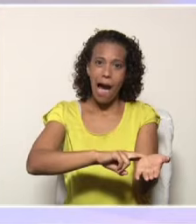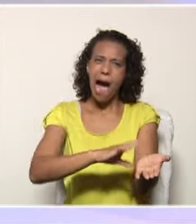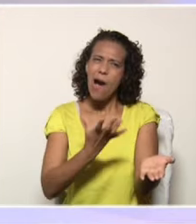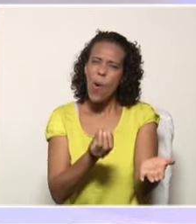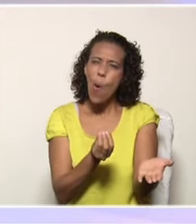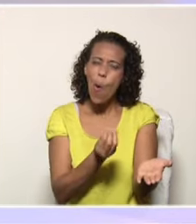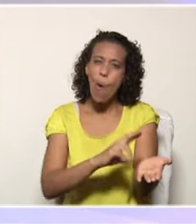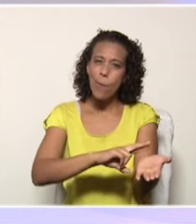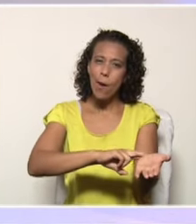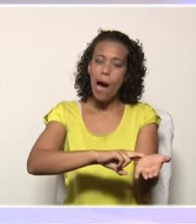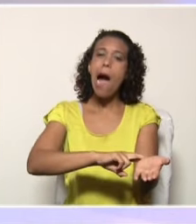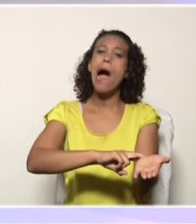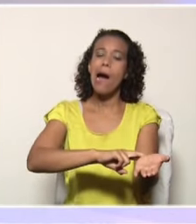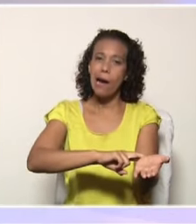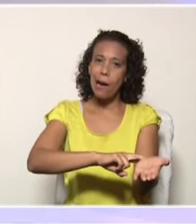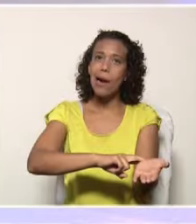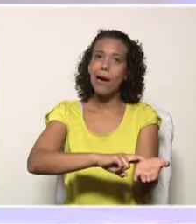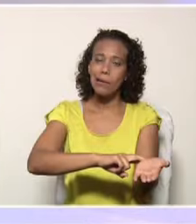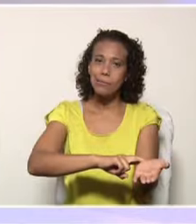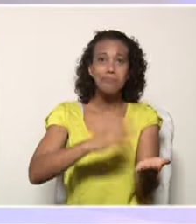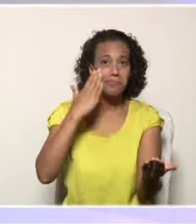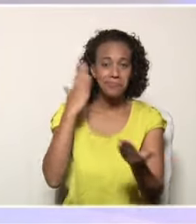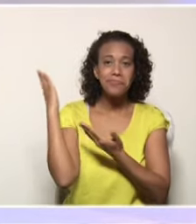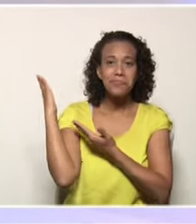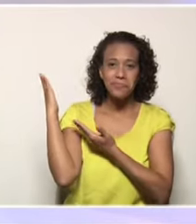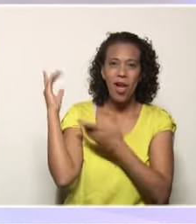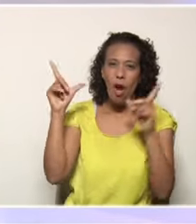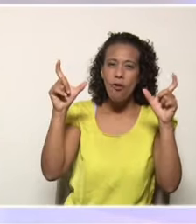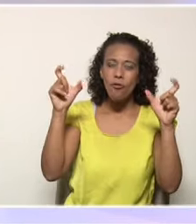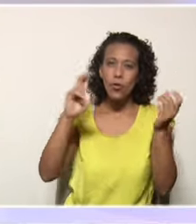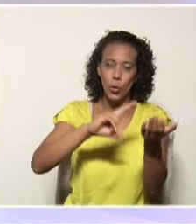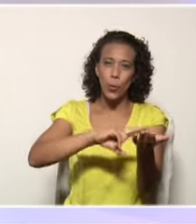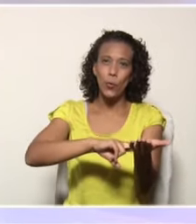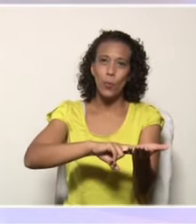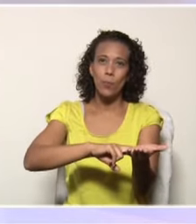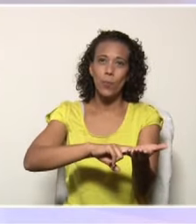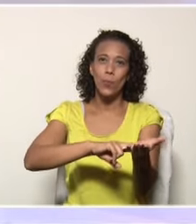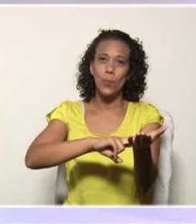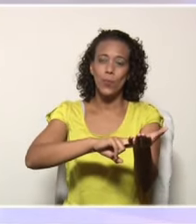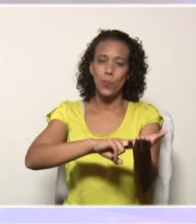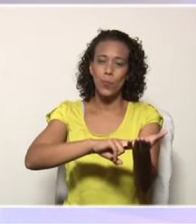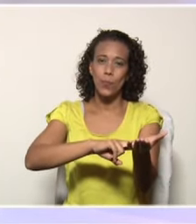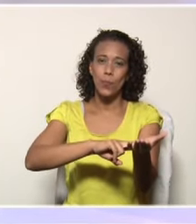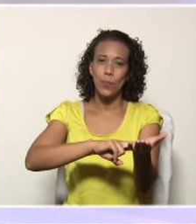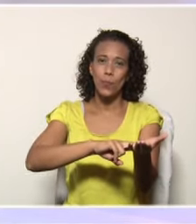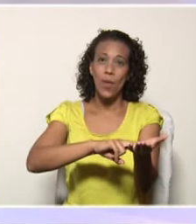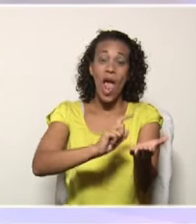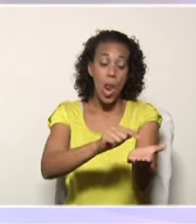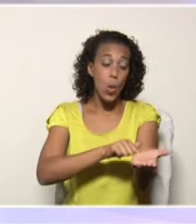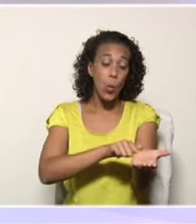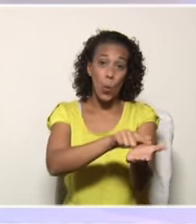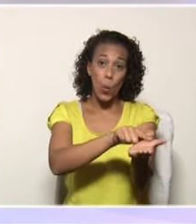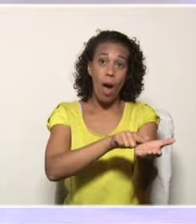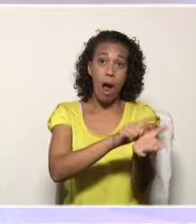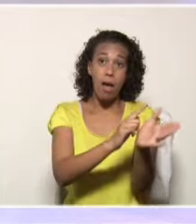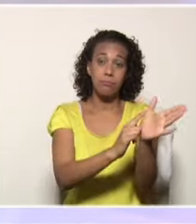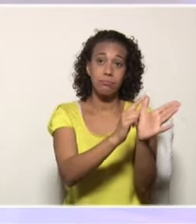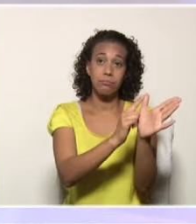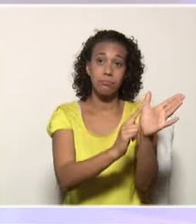diferenciar cómo debemos tocar o cómo debemos palpar nuestro pulso en esta región del